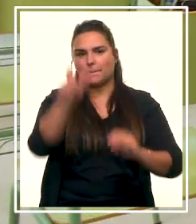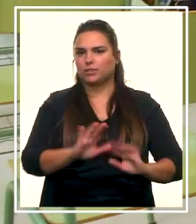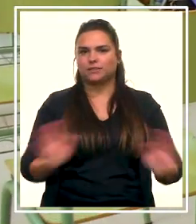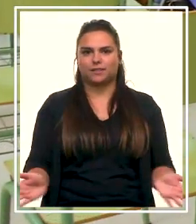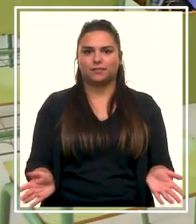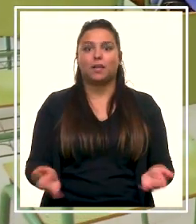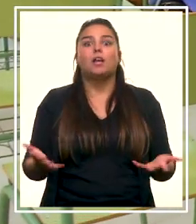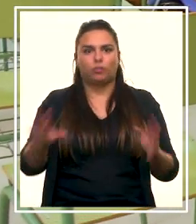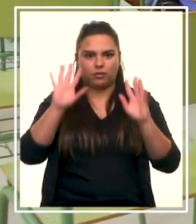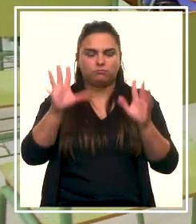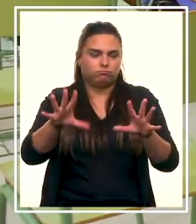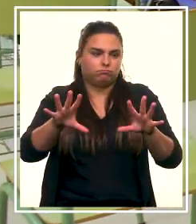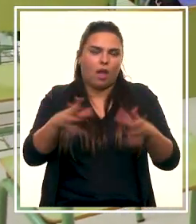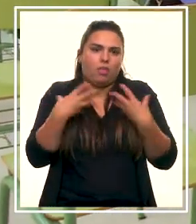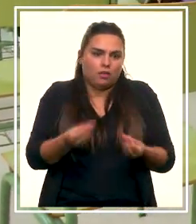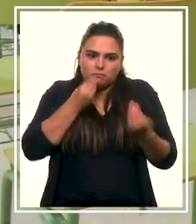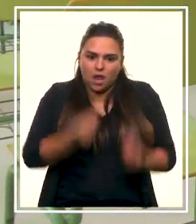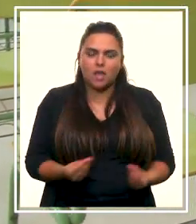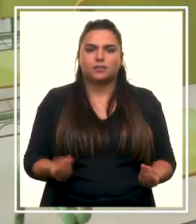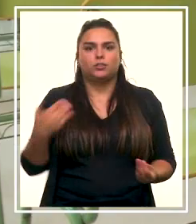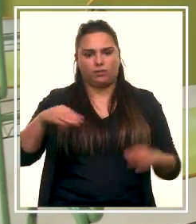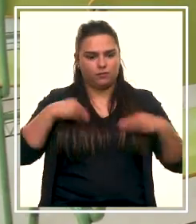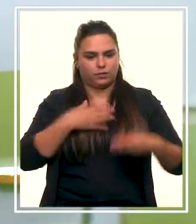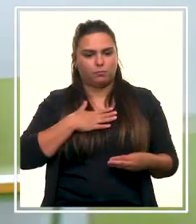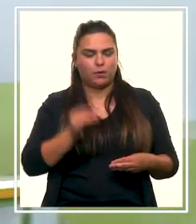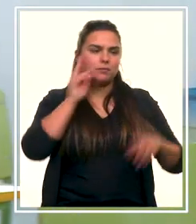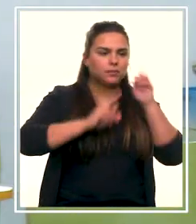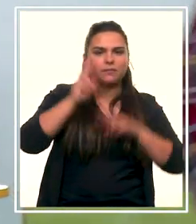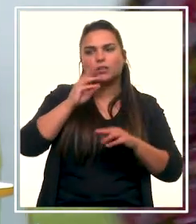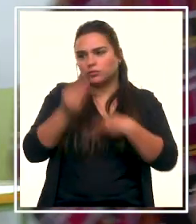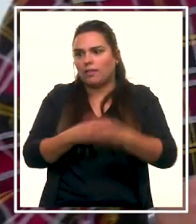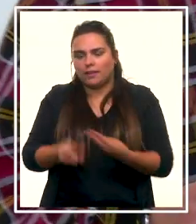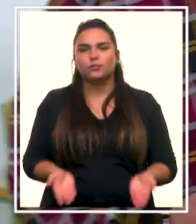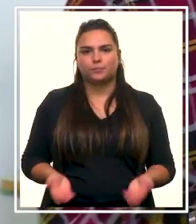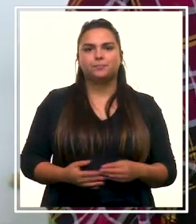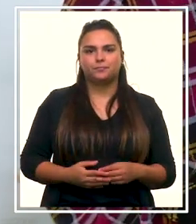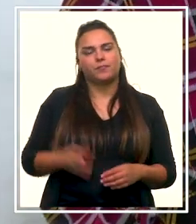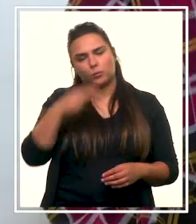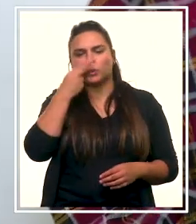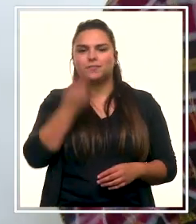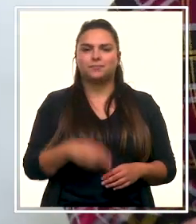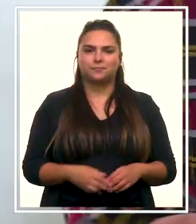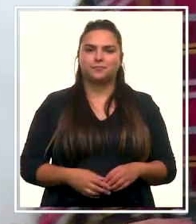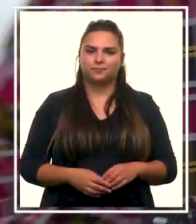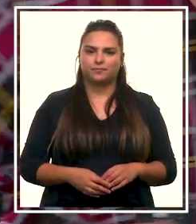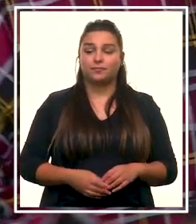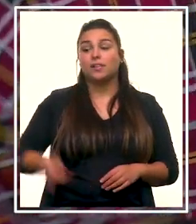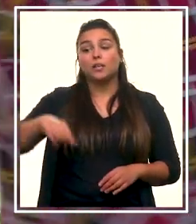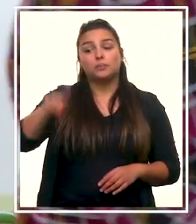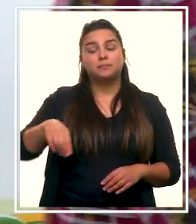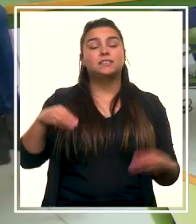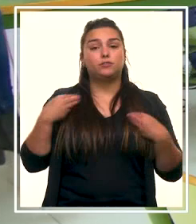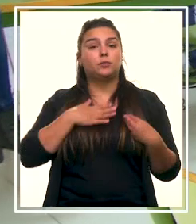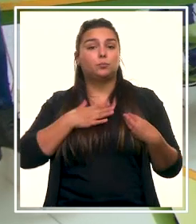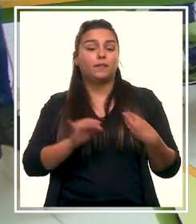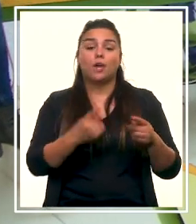se entera mucho mejor y que hace que esa persona ya pueda disfrutar de lo que está viendo y de lo que está haciendo. Entonces está muy interesante. Ellos también pueden disfrutar de las